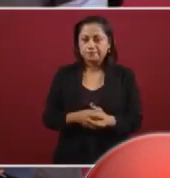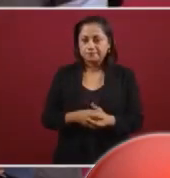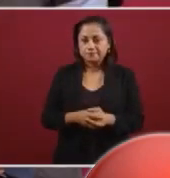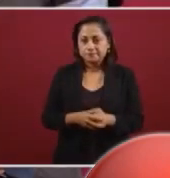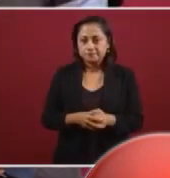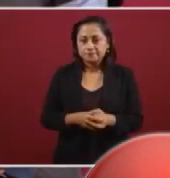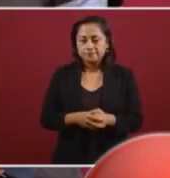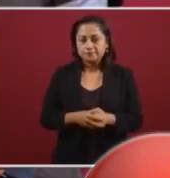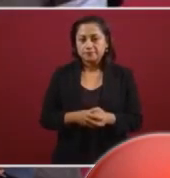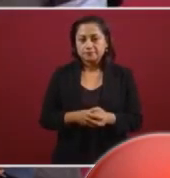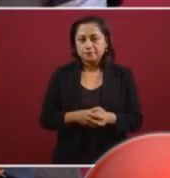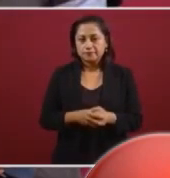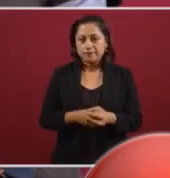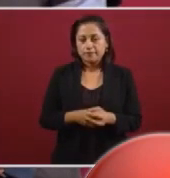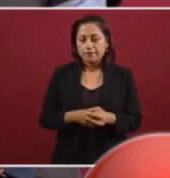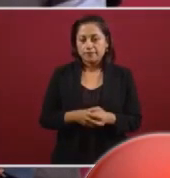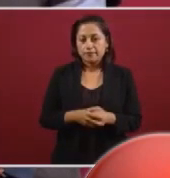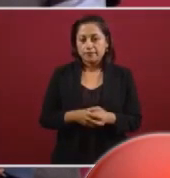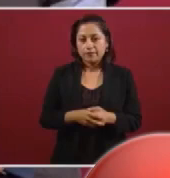del gobierno.